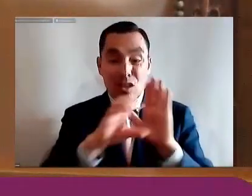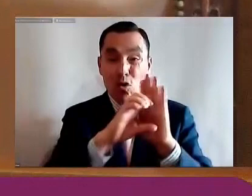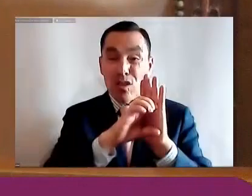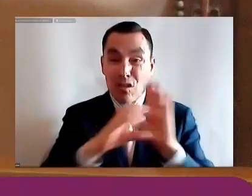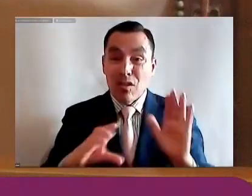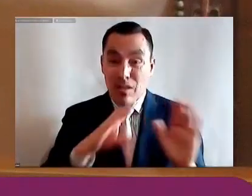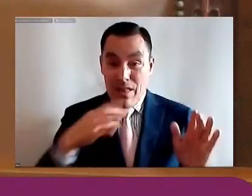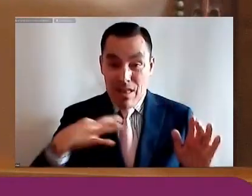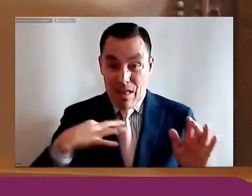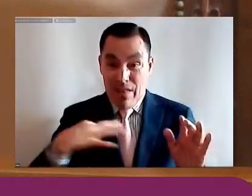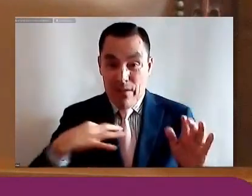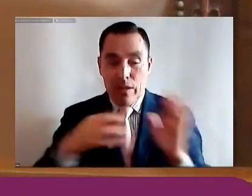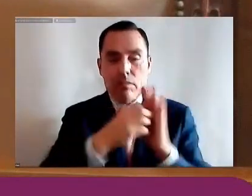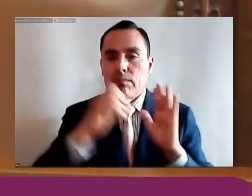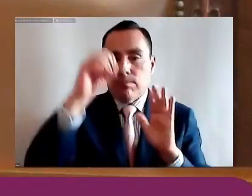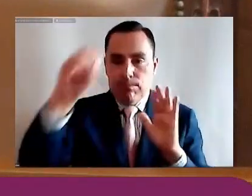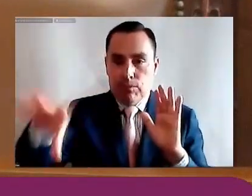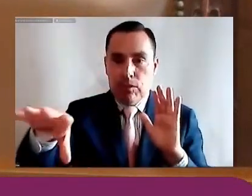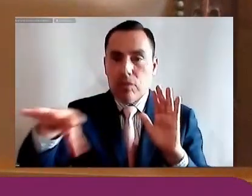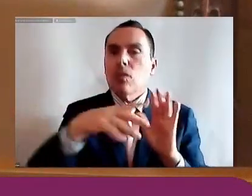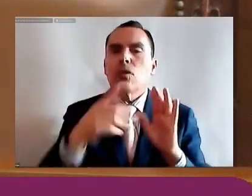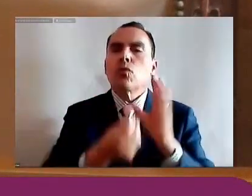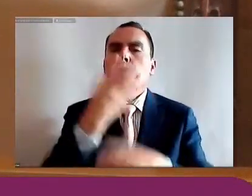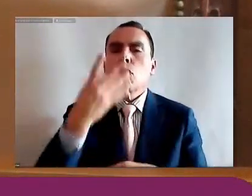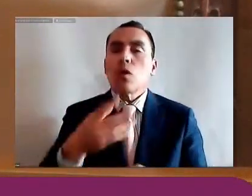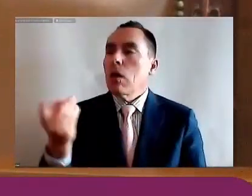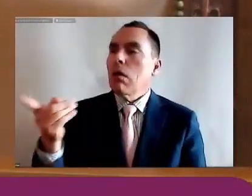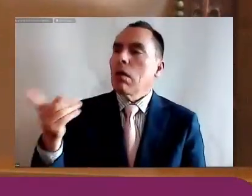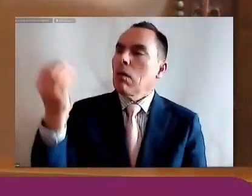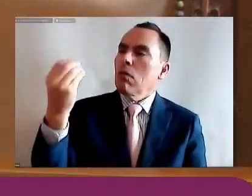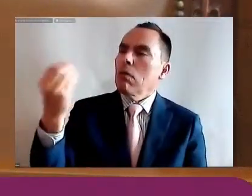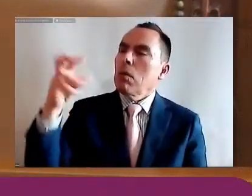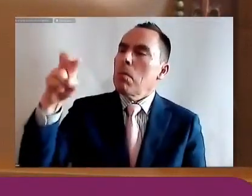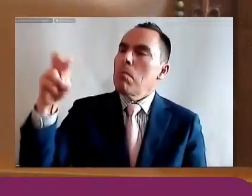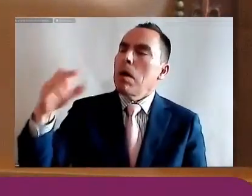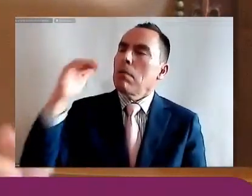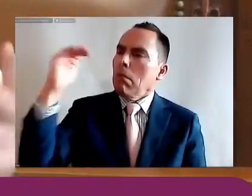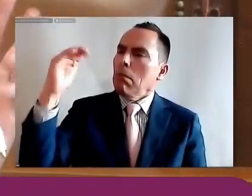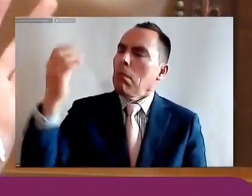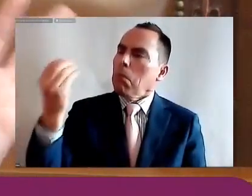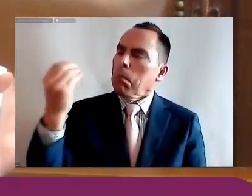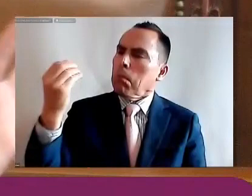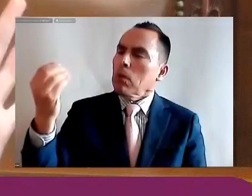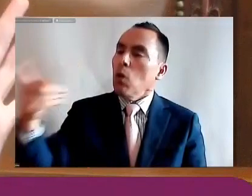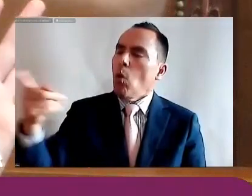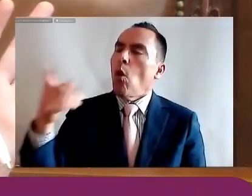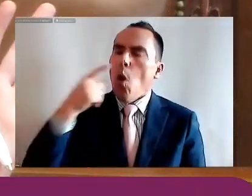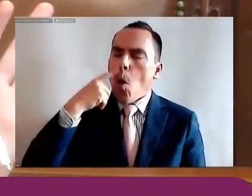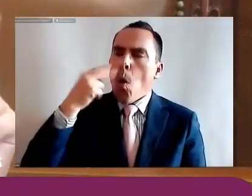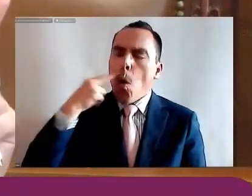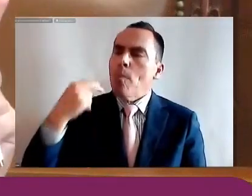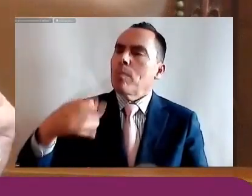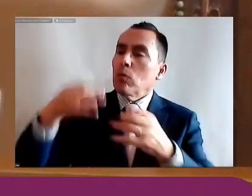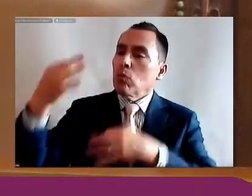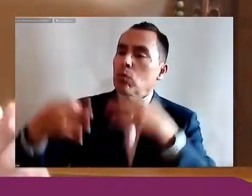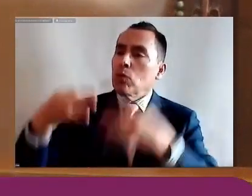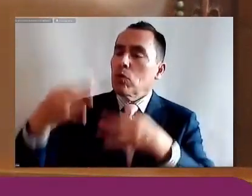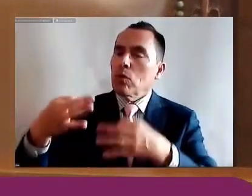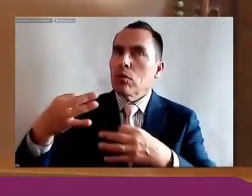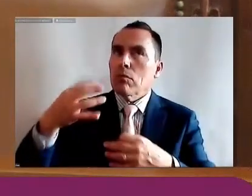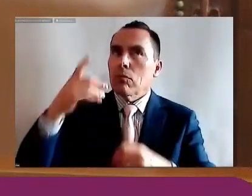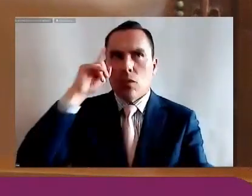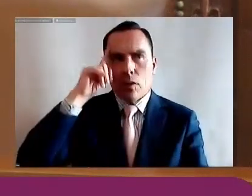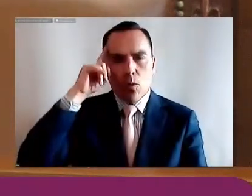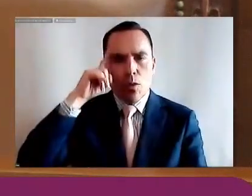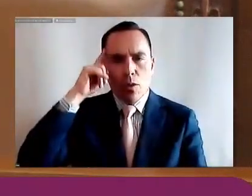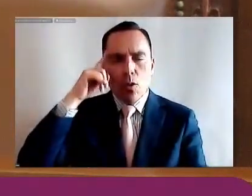el concepto, ¿verdad?, del buen padre de familia y del hombre juicioso o prudente, no recuerdo, es juicioso,